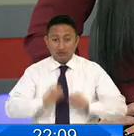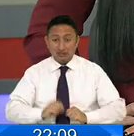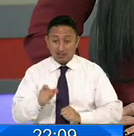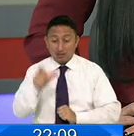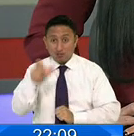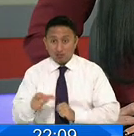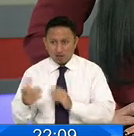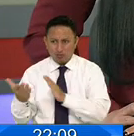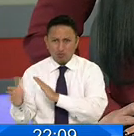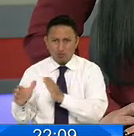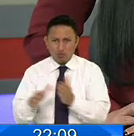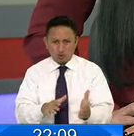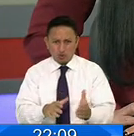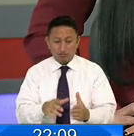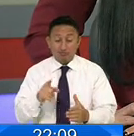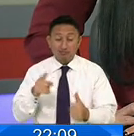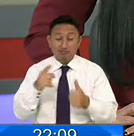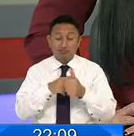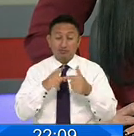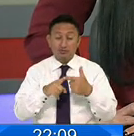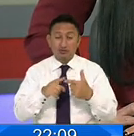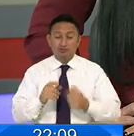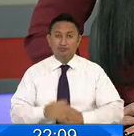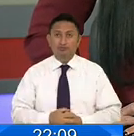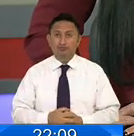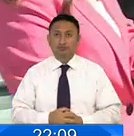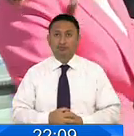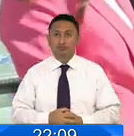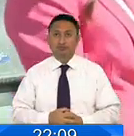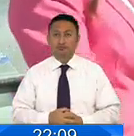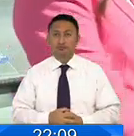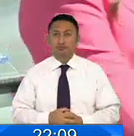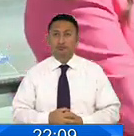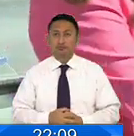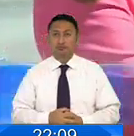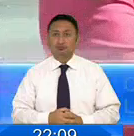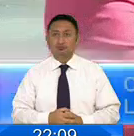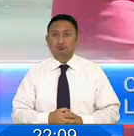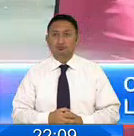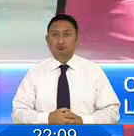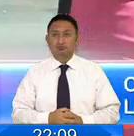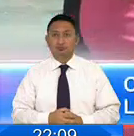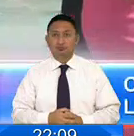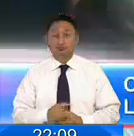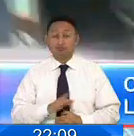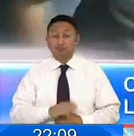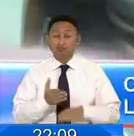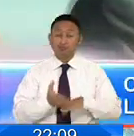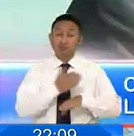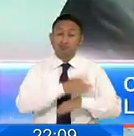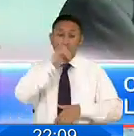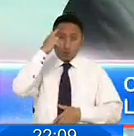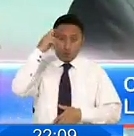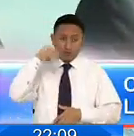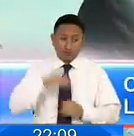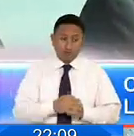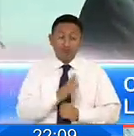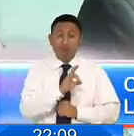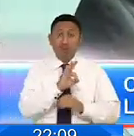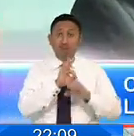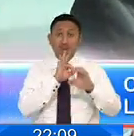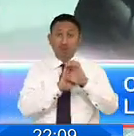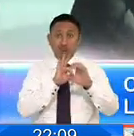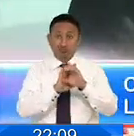mortalidad son algunos de los argumentos. El manejo de la pandemia por el anterior gobierno motivó al Consejo de